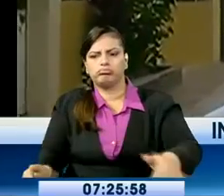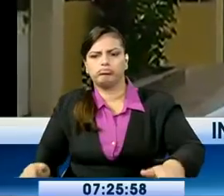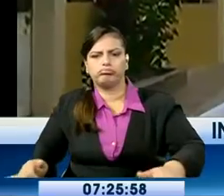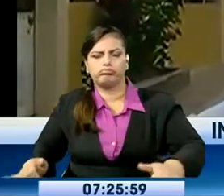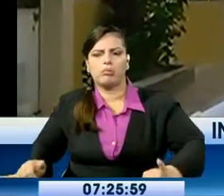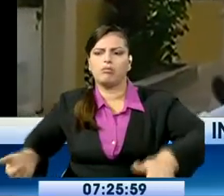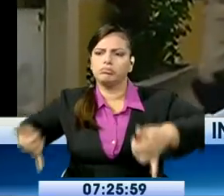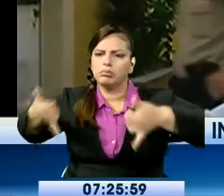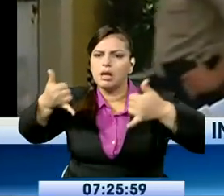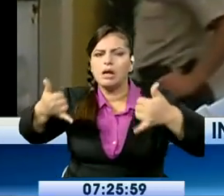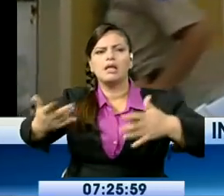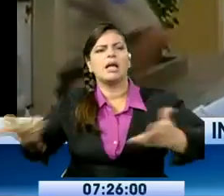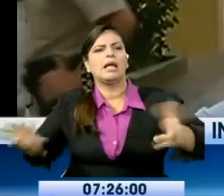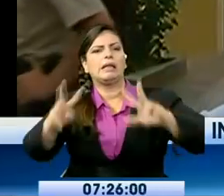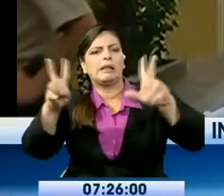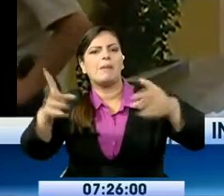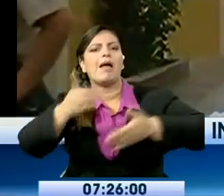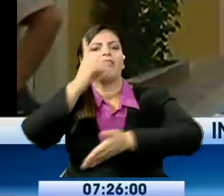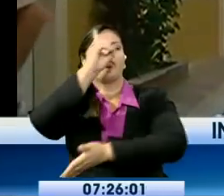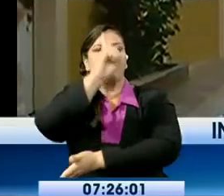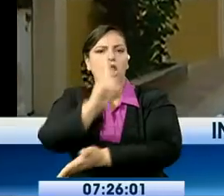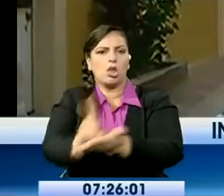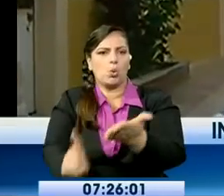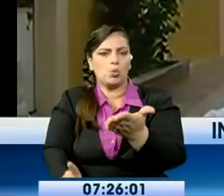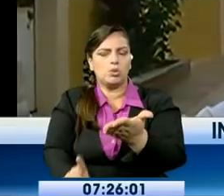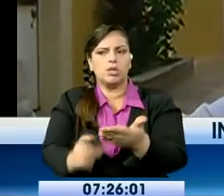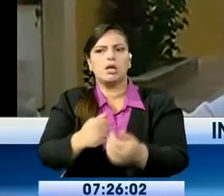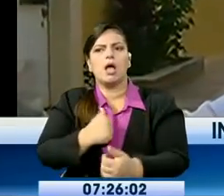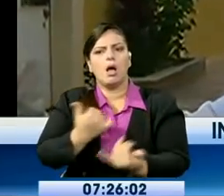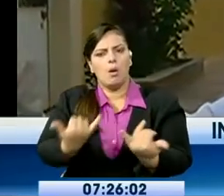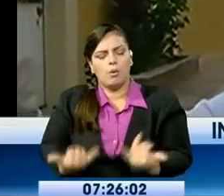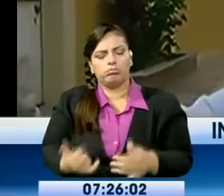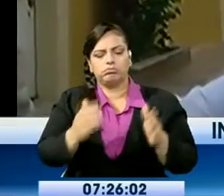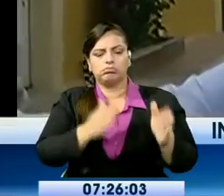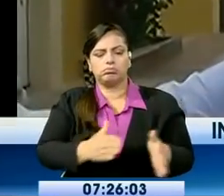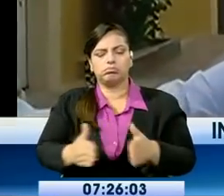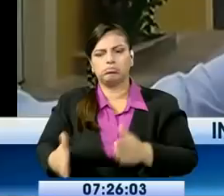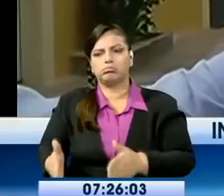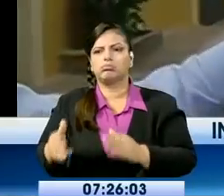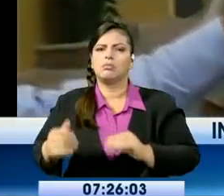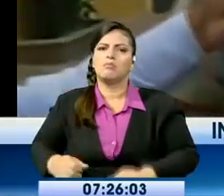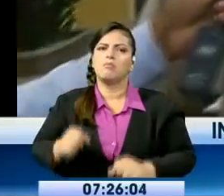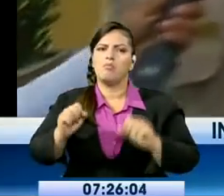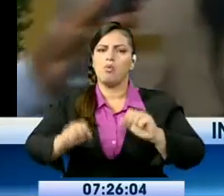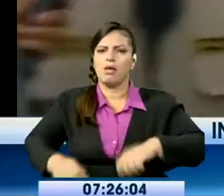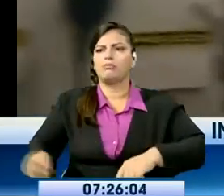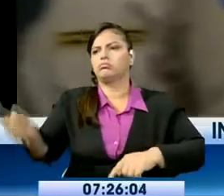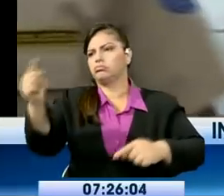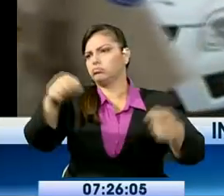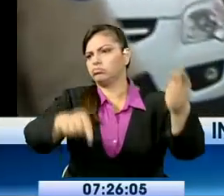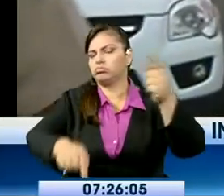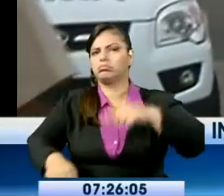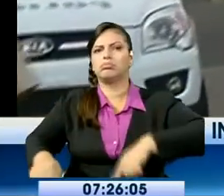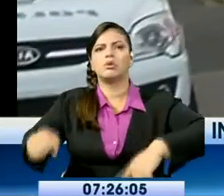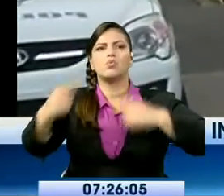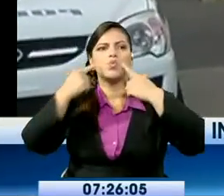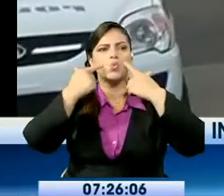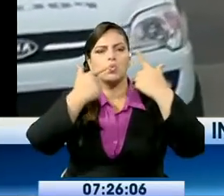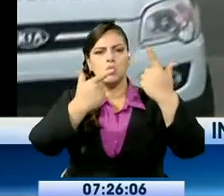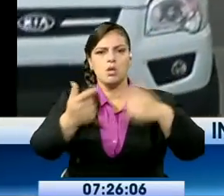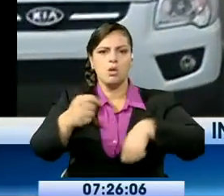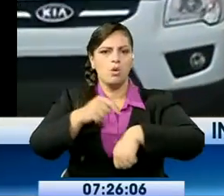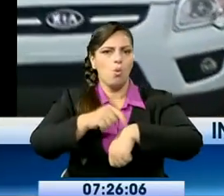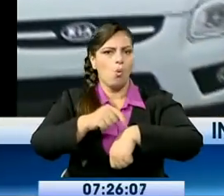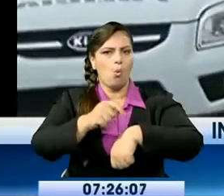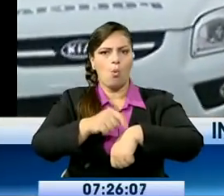tal manera que se establezca diferentes horarios y puntos de servicio para que nuestros policías estén patrullando en